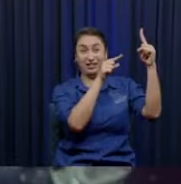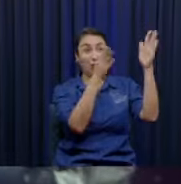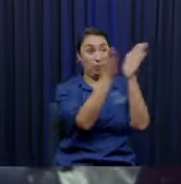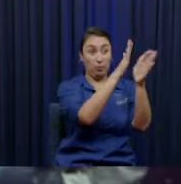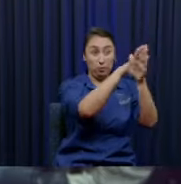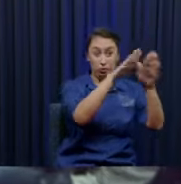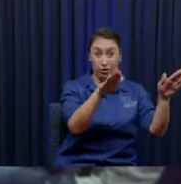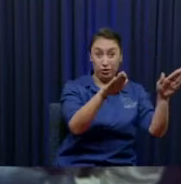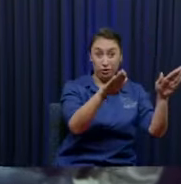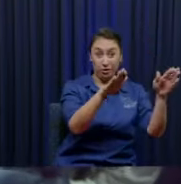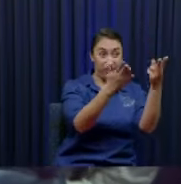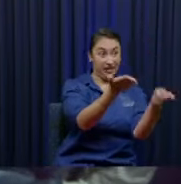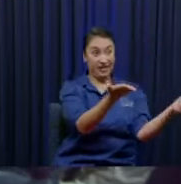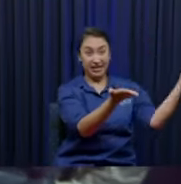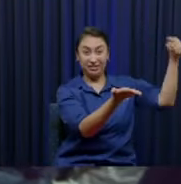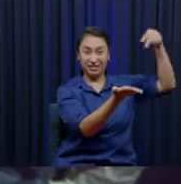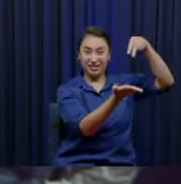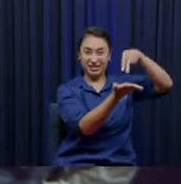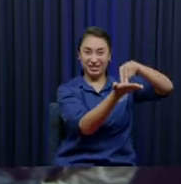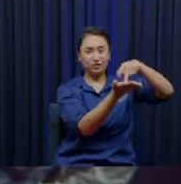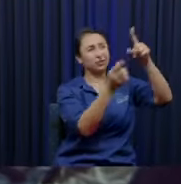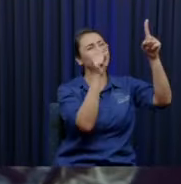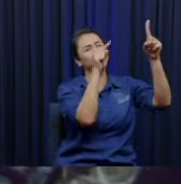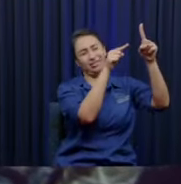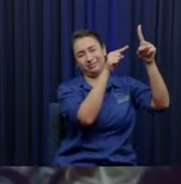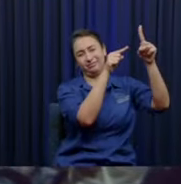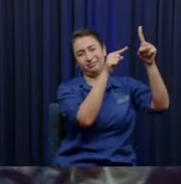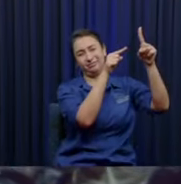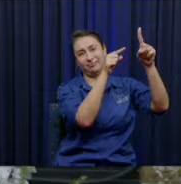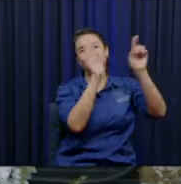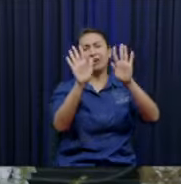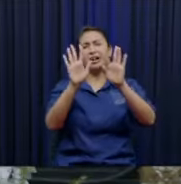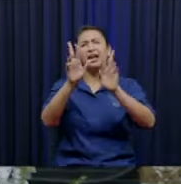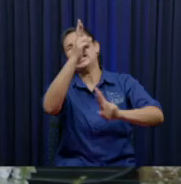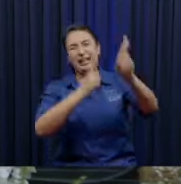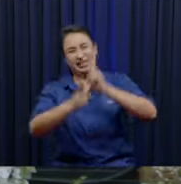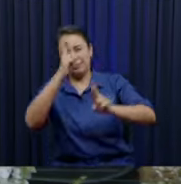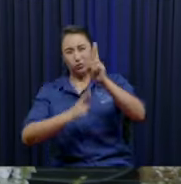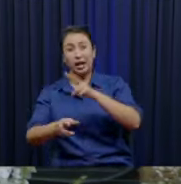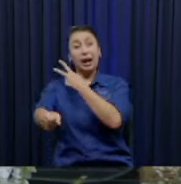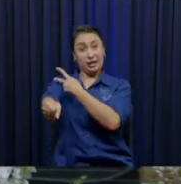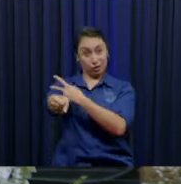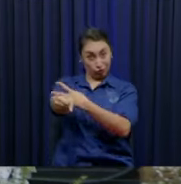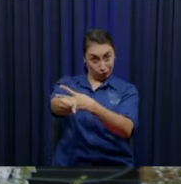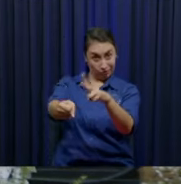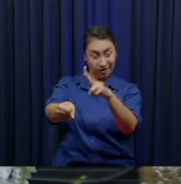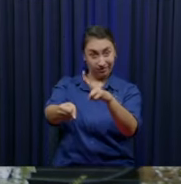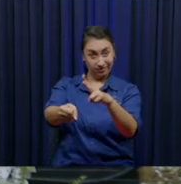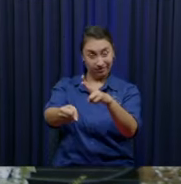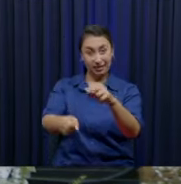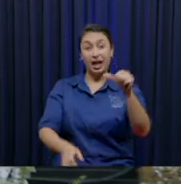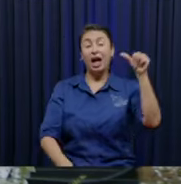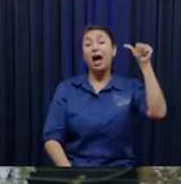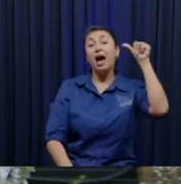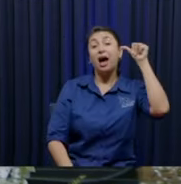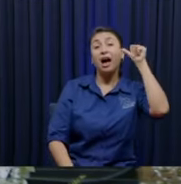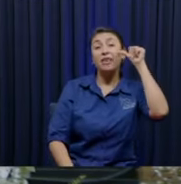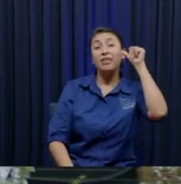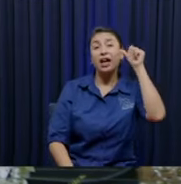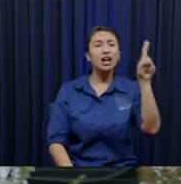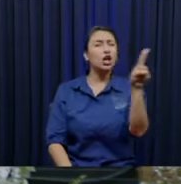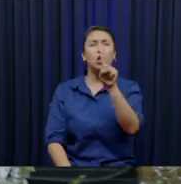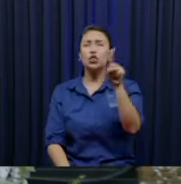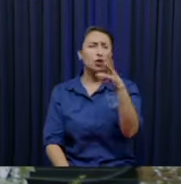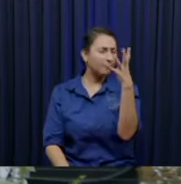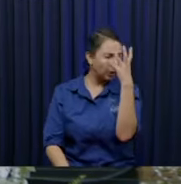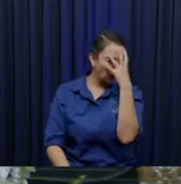Entonces, no fue Adán el que pecó, fue Eva. No fue Cristo el